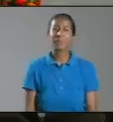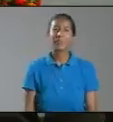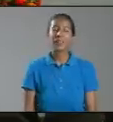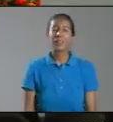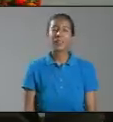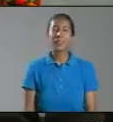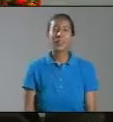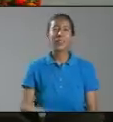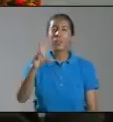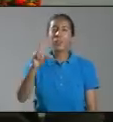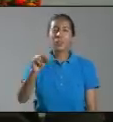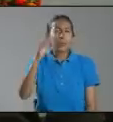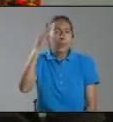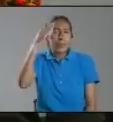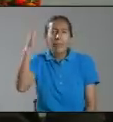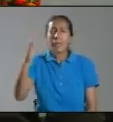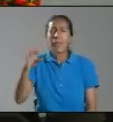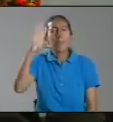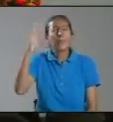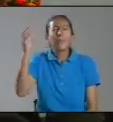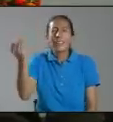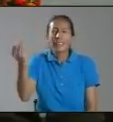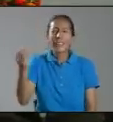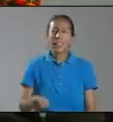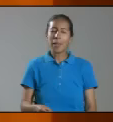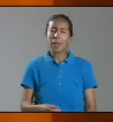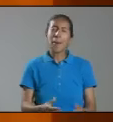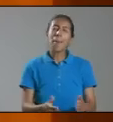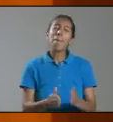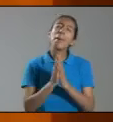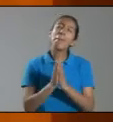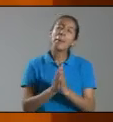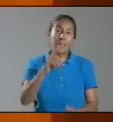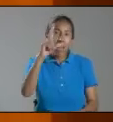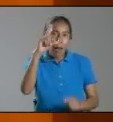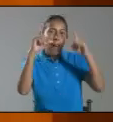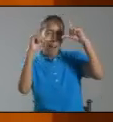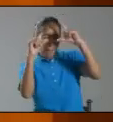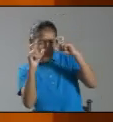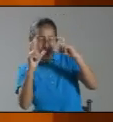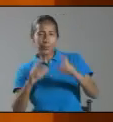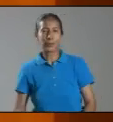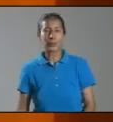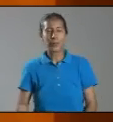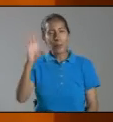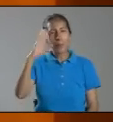Yo no sabía por qué me pedían tantas fotos, me estaban confundiendo con Messi, pero mes y medio.